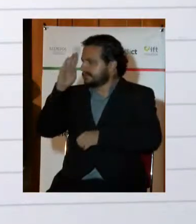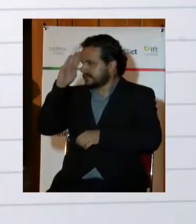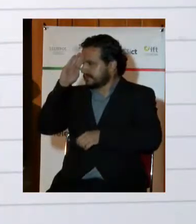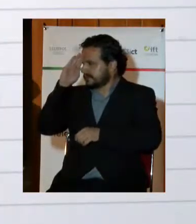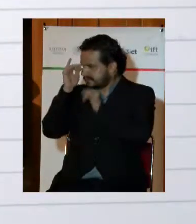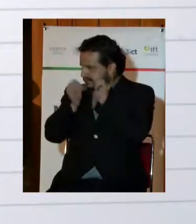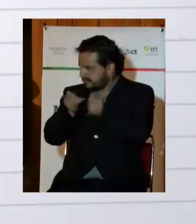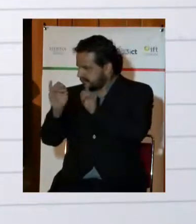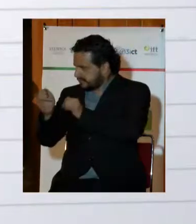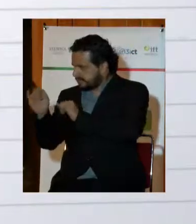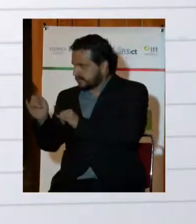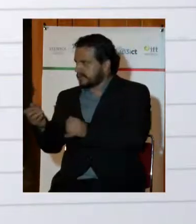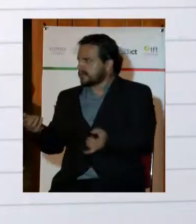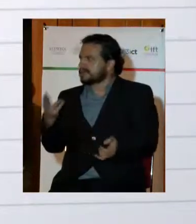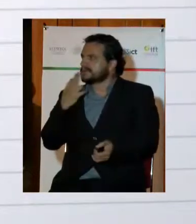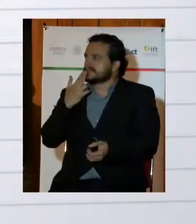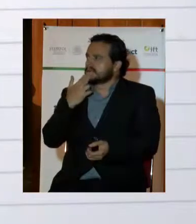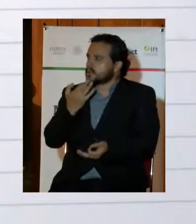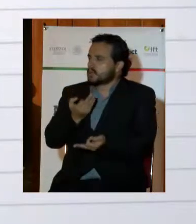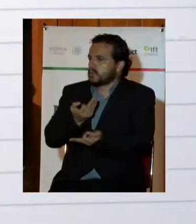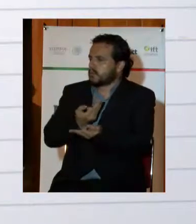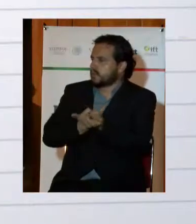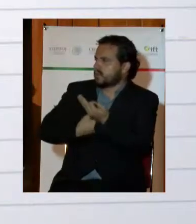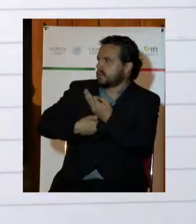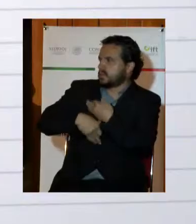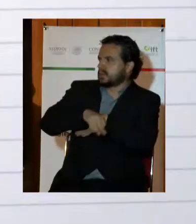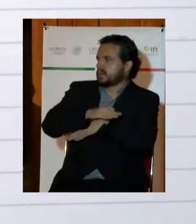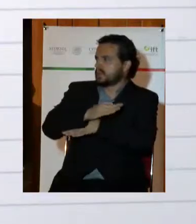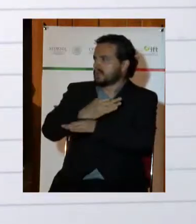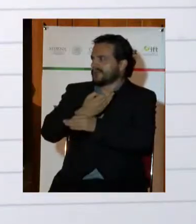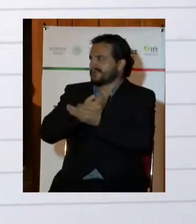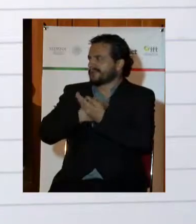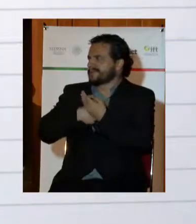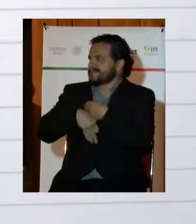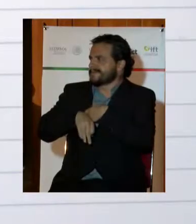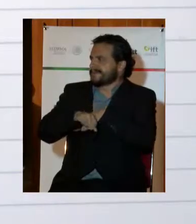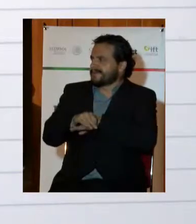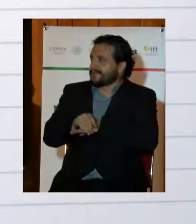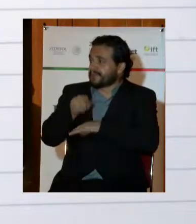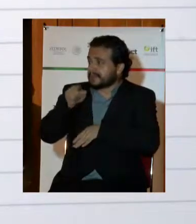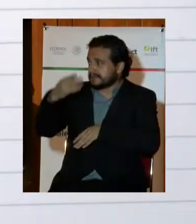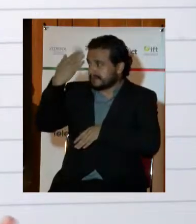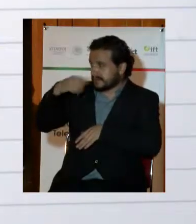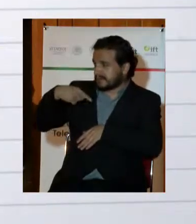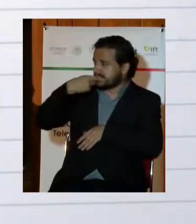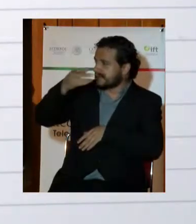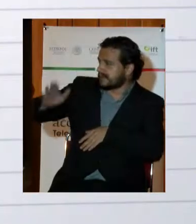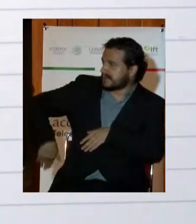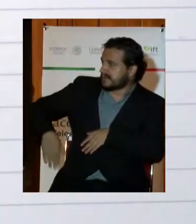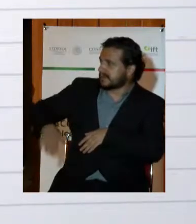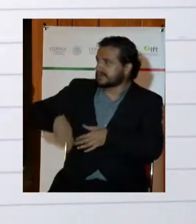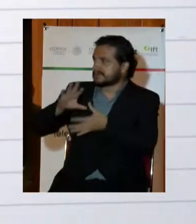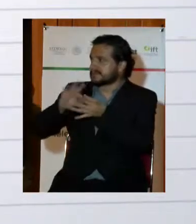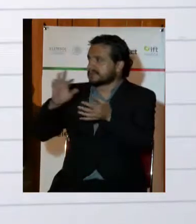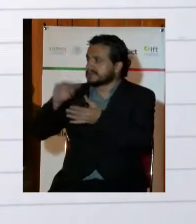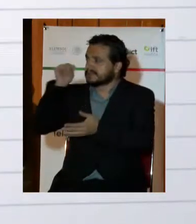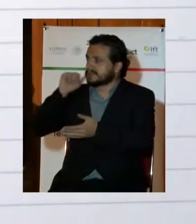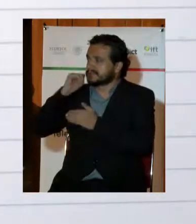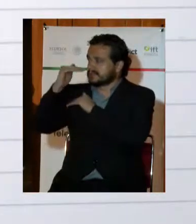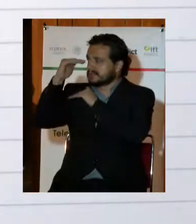nos sirve a todos. La comisionada hablaba de las letras pequeñas de los contratos. Bueno, ese es el horror para todo el mundo.